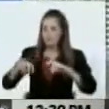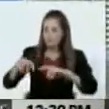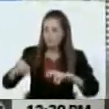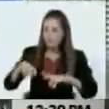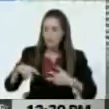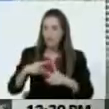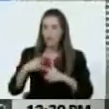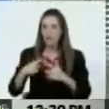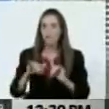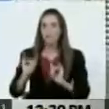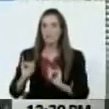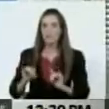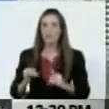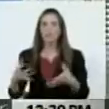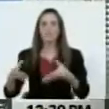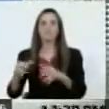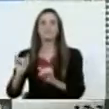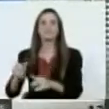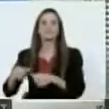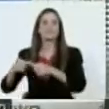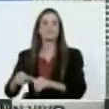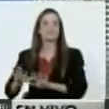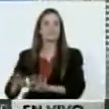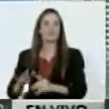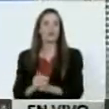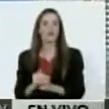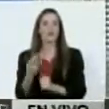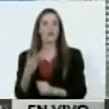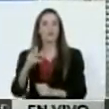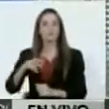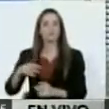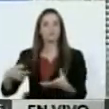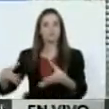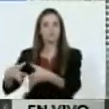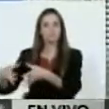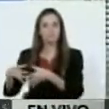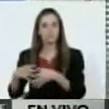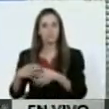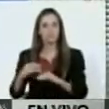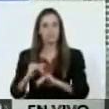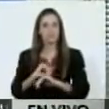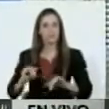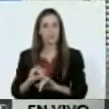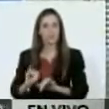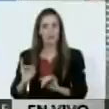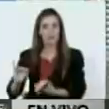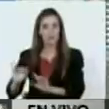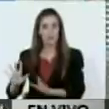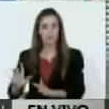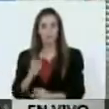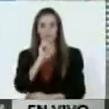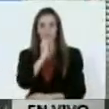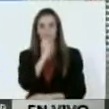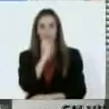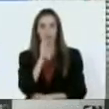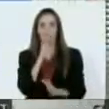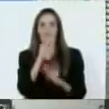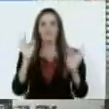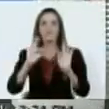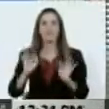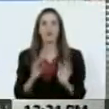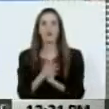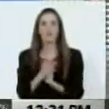todo murió en esa célula nada más, porque eran células de cuatro. Y eso murió ahí, porque de ahí nada más nadie. No hubo forma